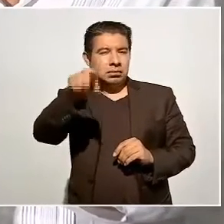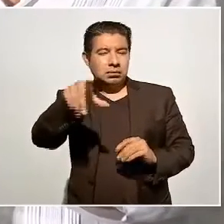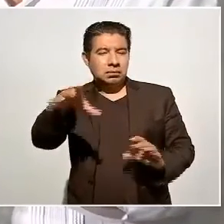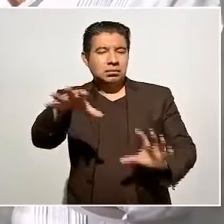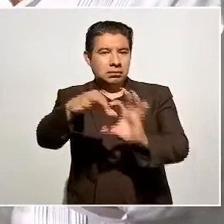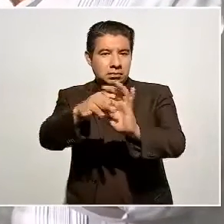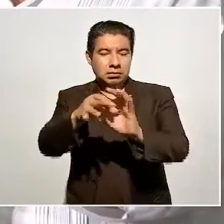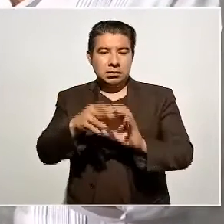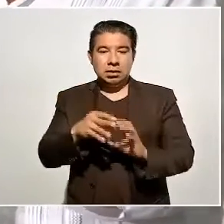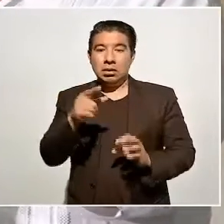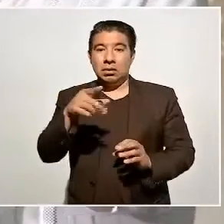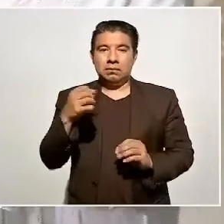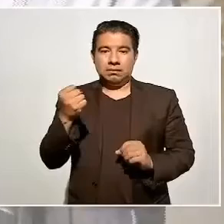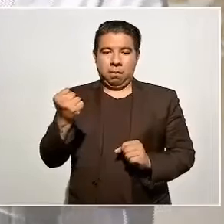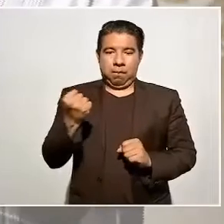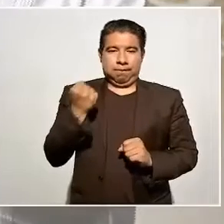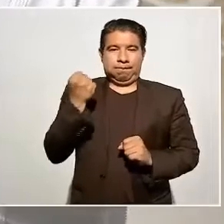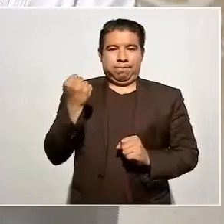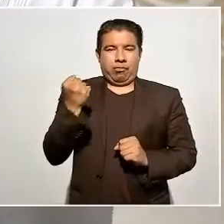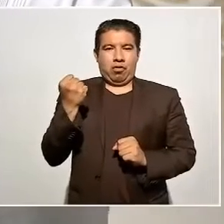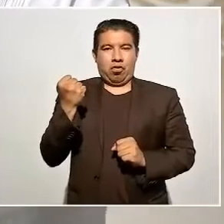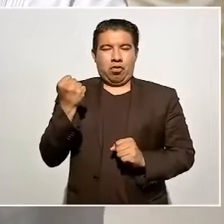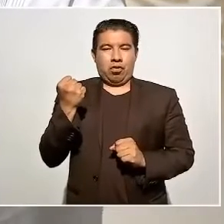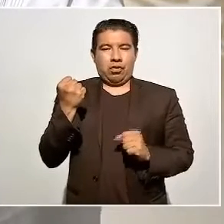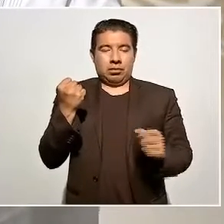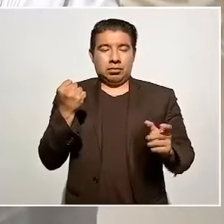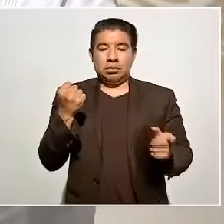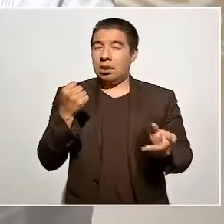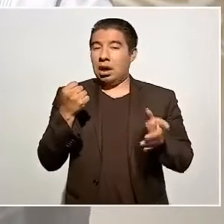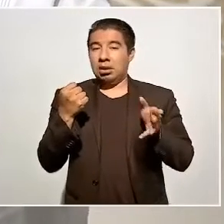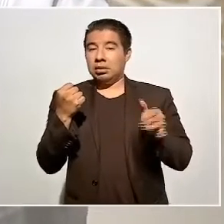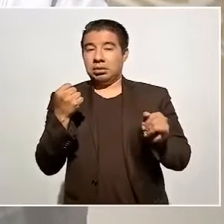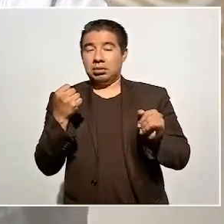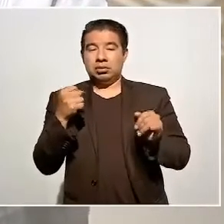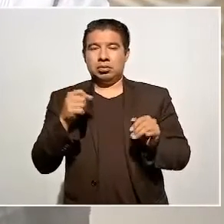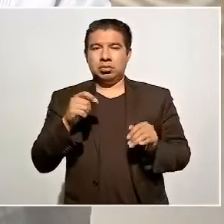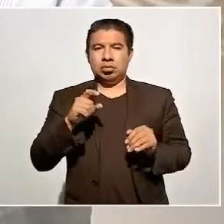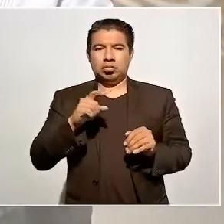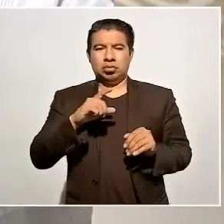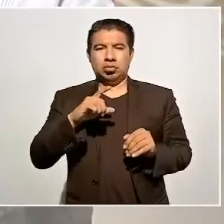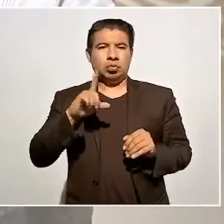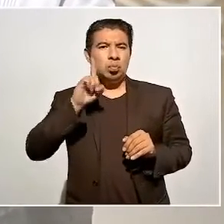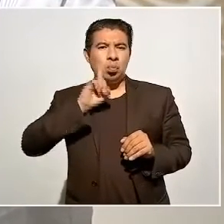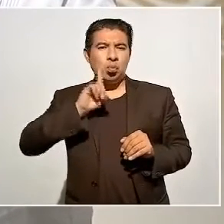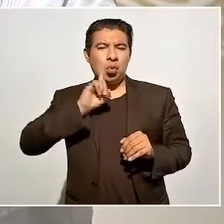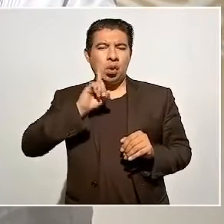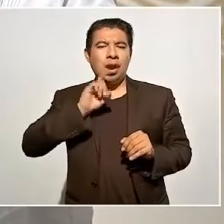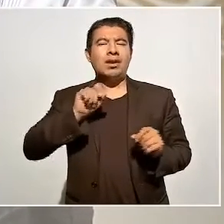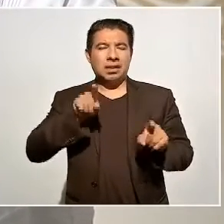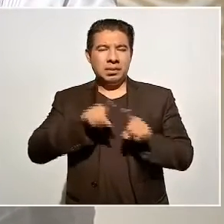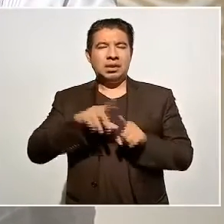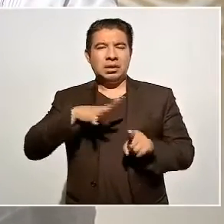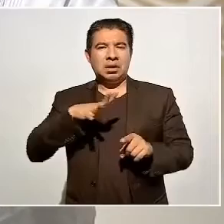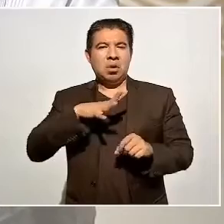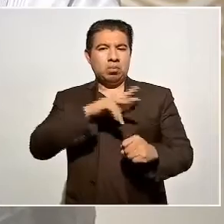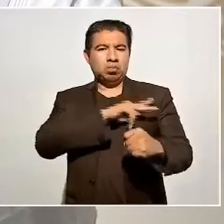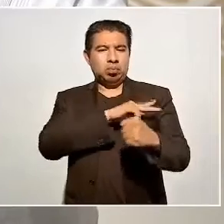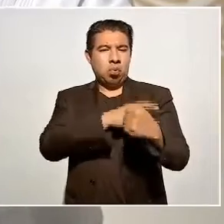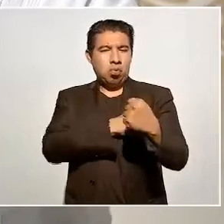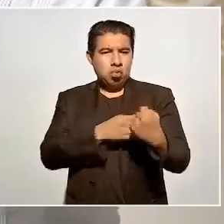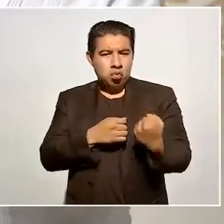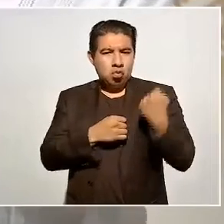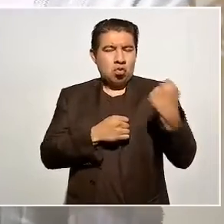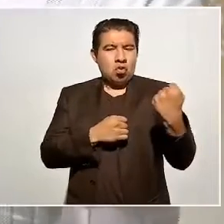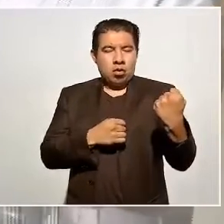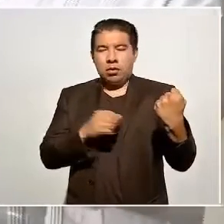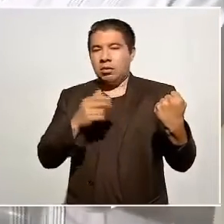el poder solo lo detentaban los hombres. Mañana va a quedar de